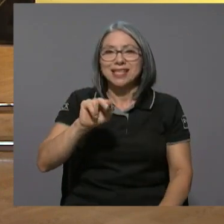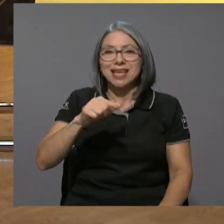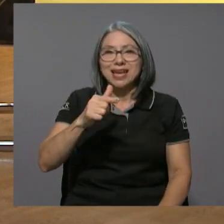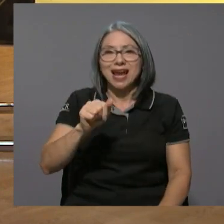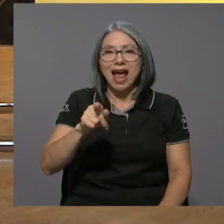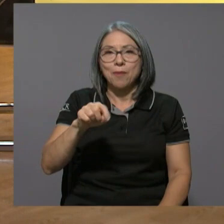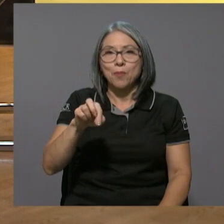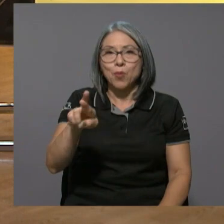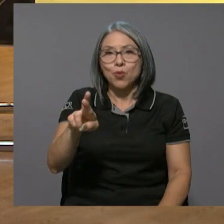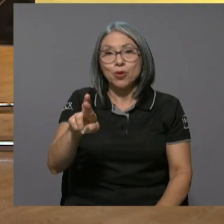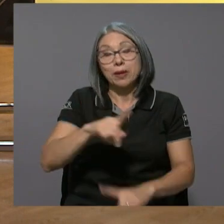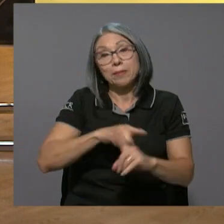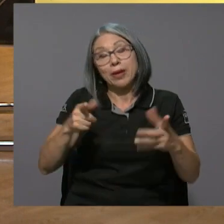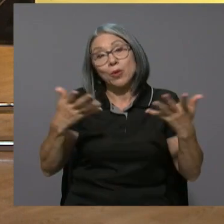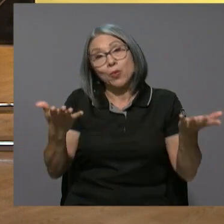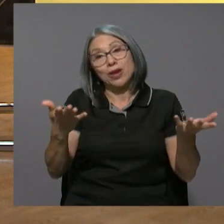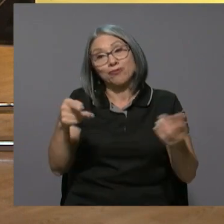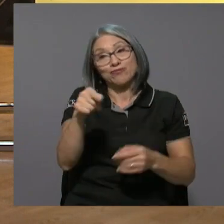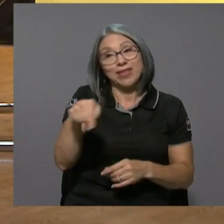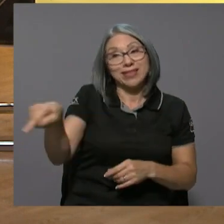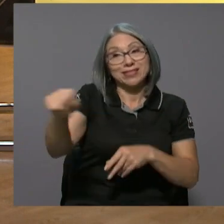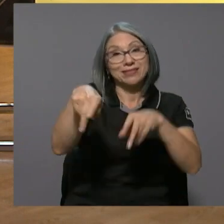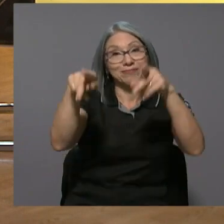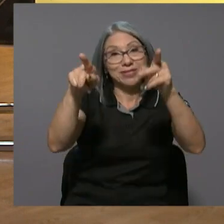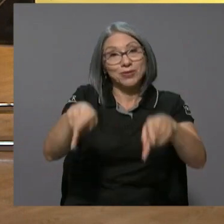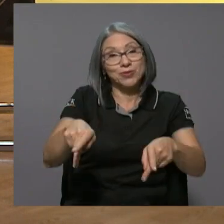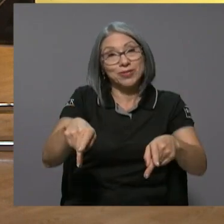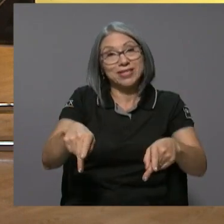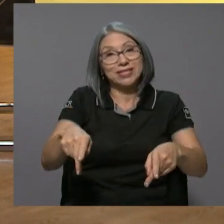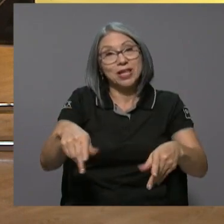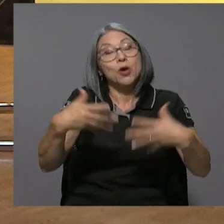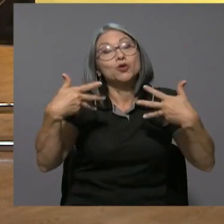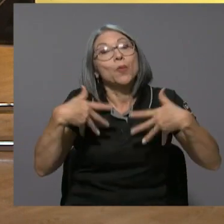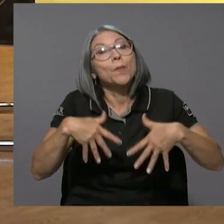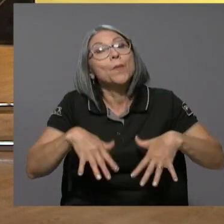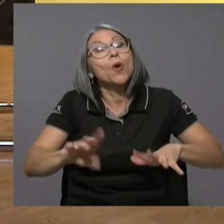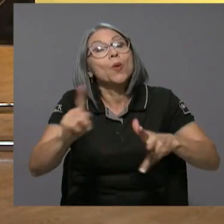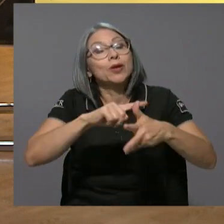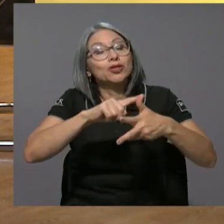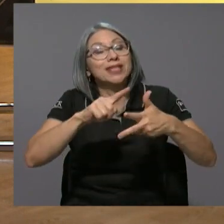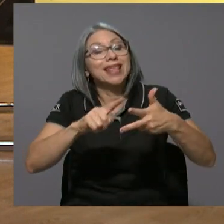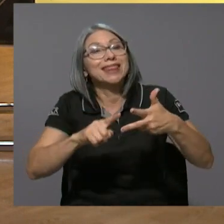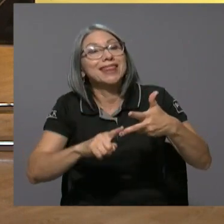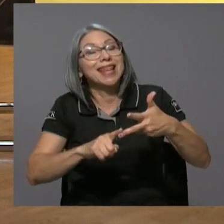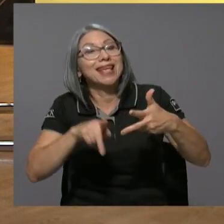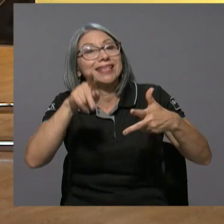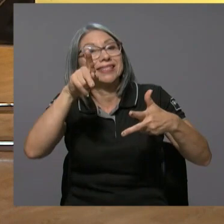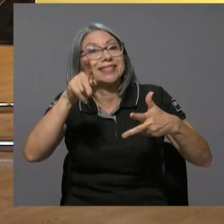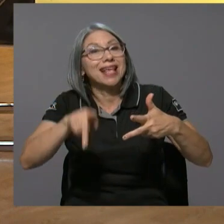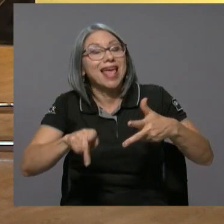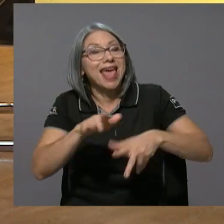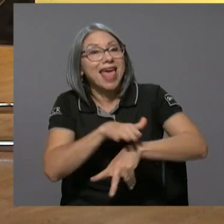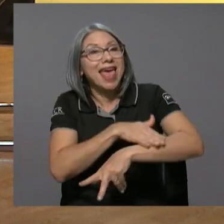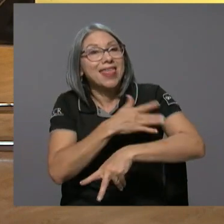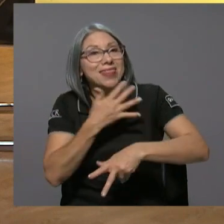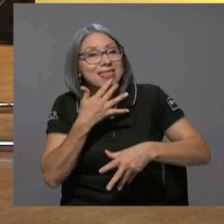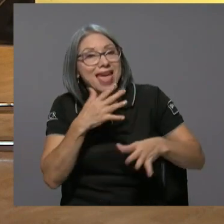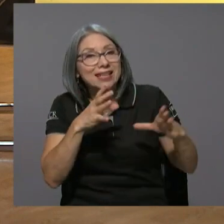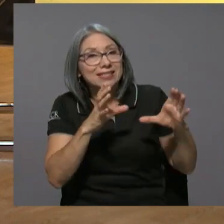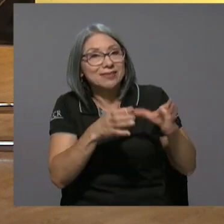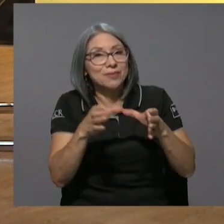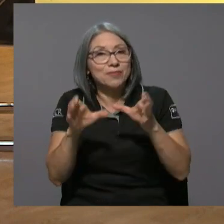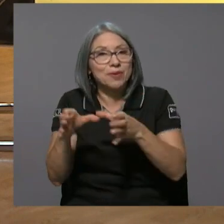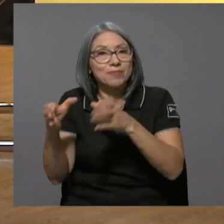Pero bueno, los singapurenses son de 3 etnias por lo menos y los ticos no estoy muy seguro